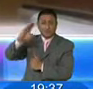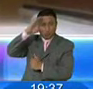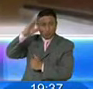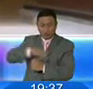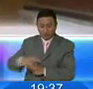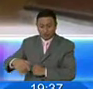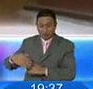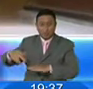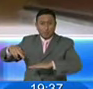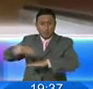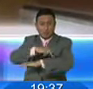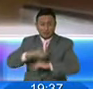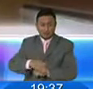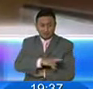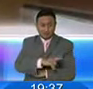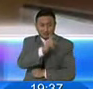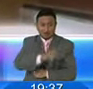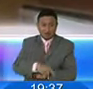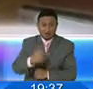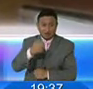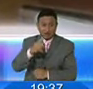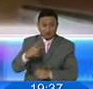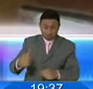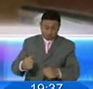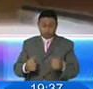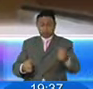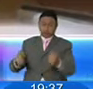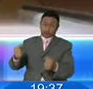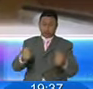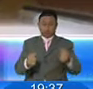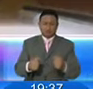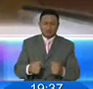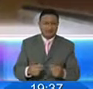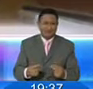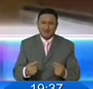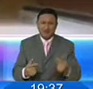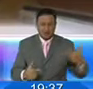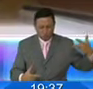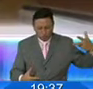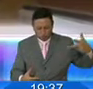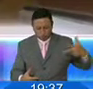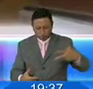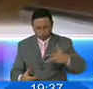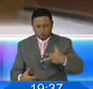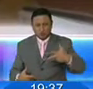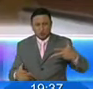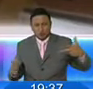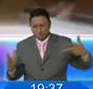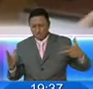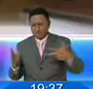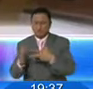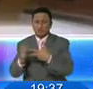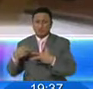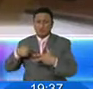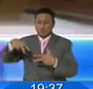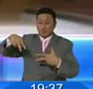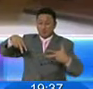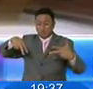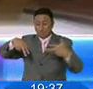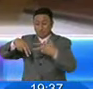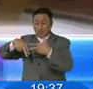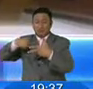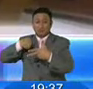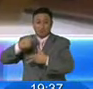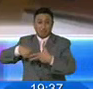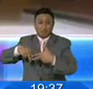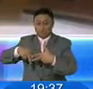señor borracho, ebrio, me dije sí, bajó y se trepó y me cogió las piernas. A mi hijo también